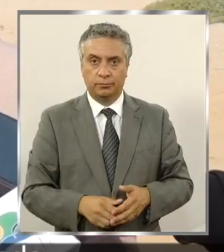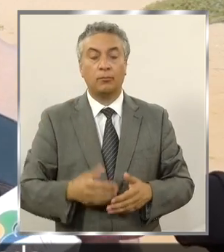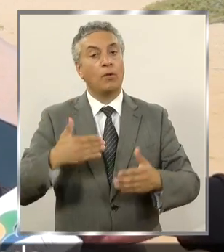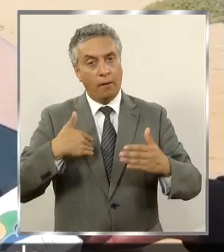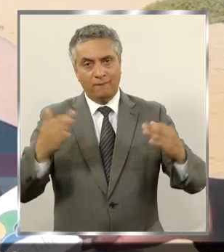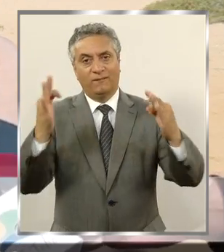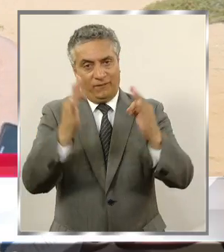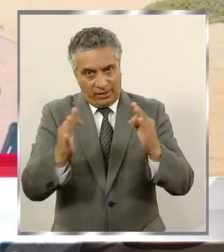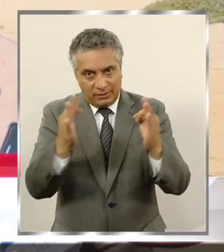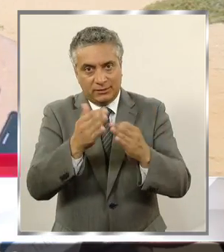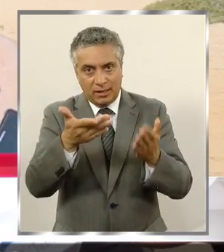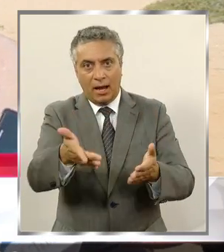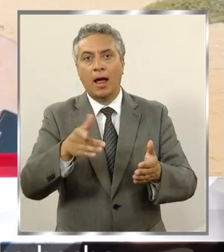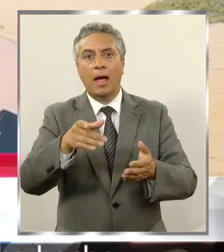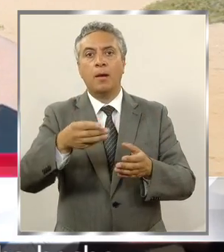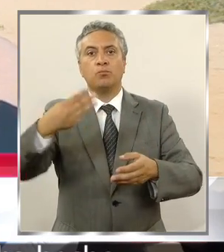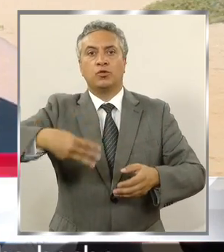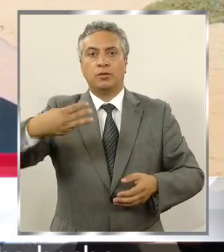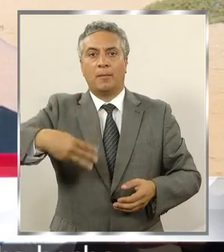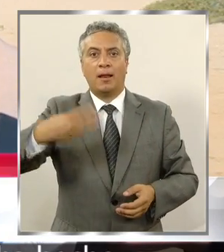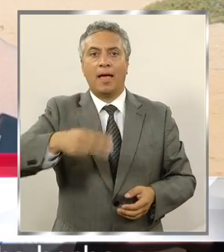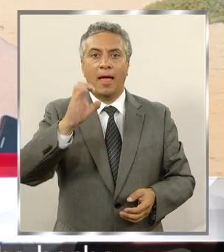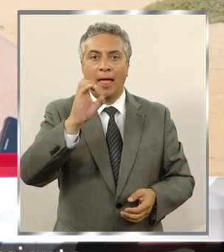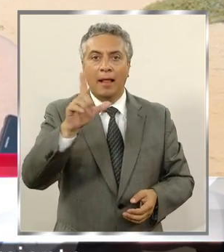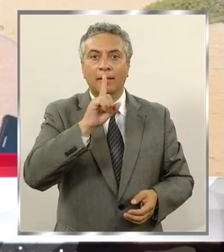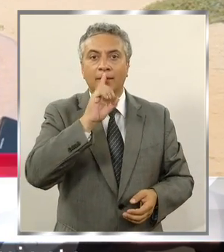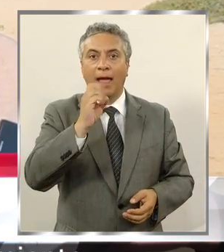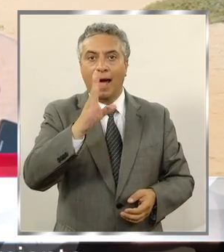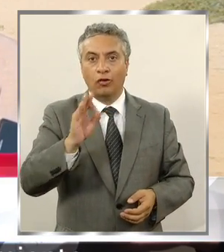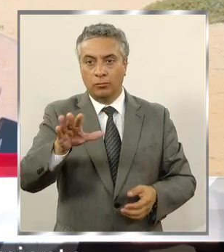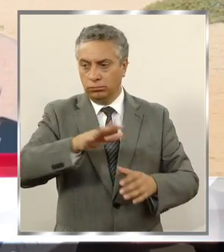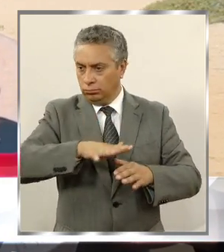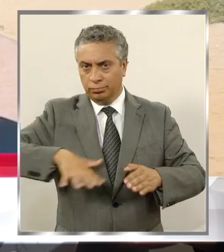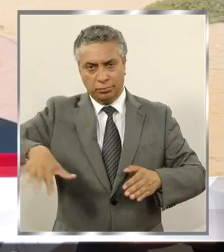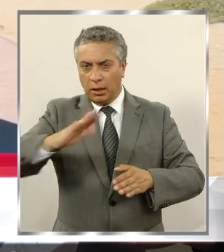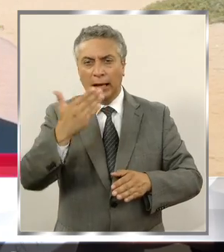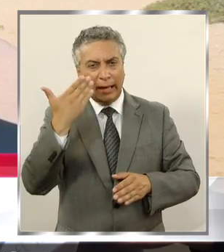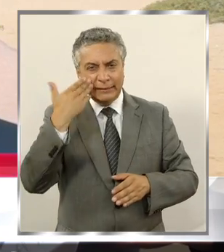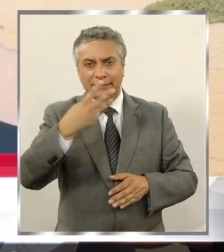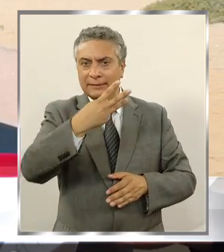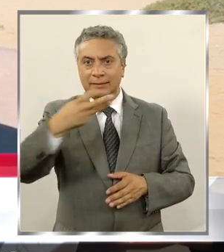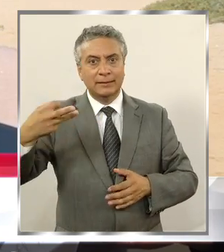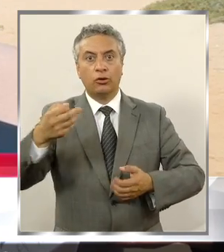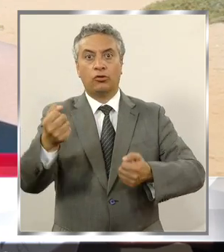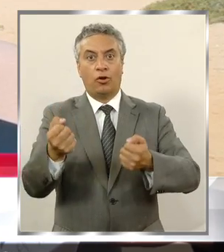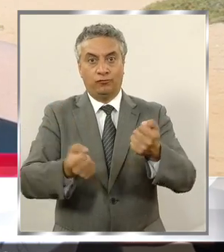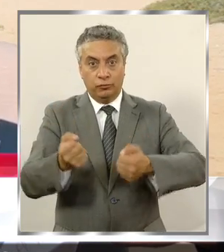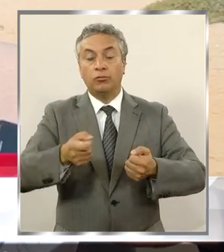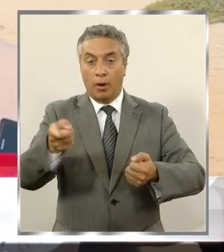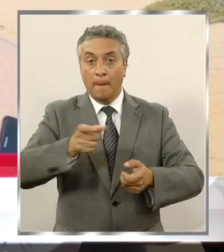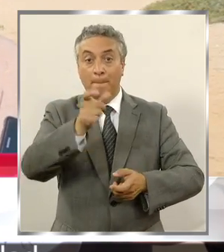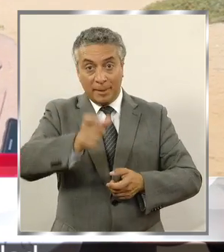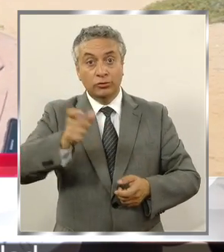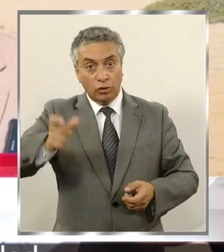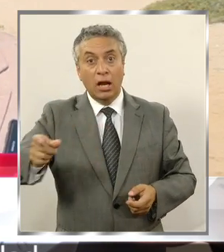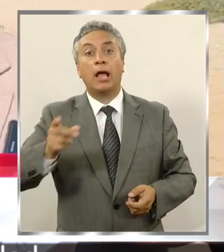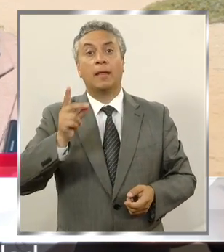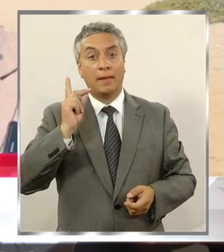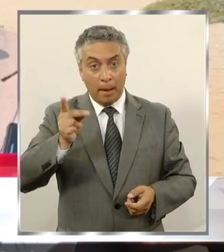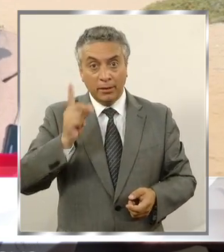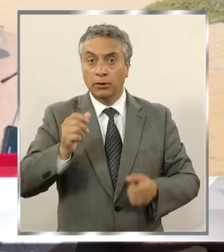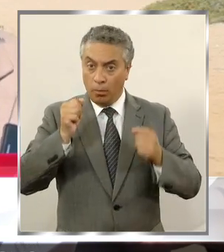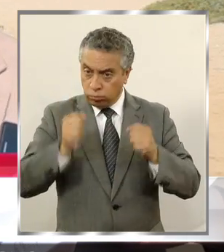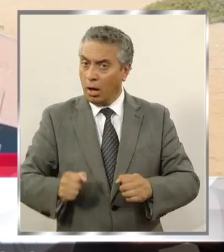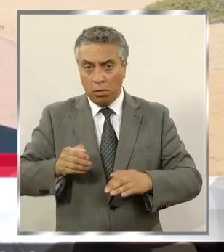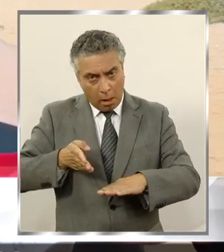Felicitar primero que nada al municipio del Tabo por esta determinación que ha hecho de habilitar este estacionamiento para casi 300 vehículos, para que personas en situación de discapacidad